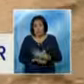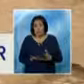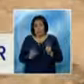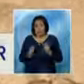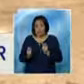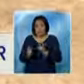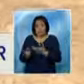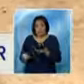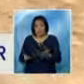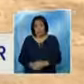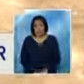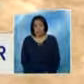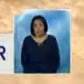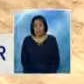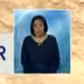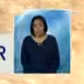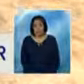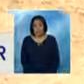donaciones.